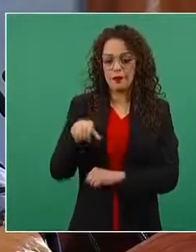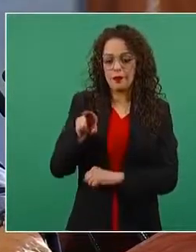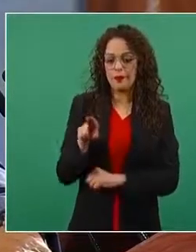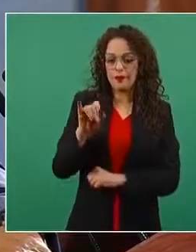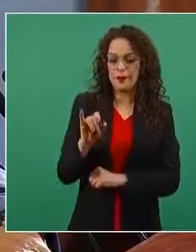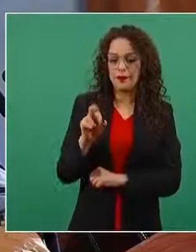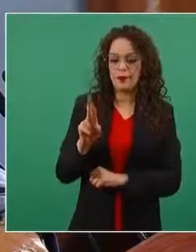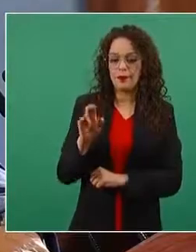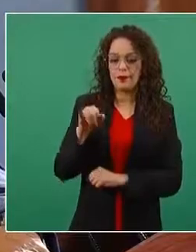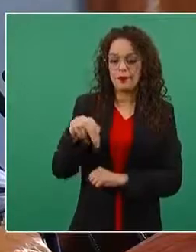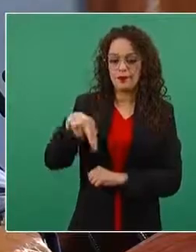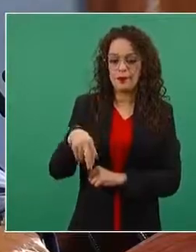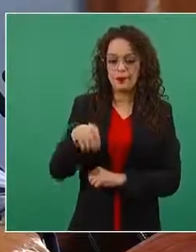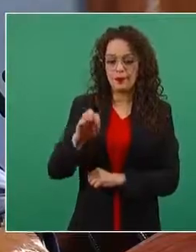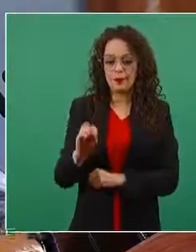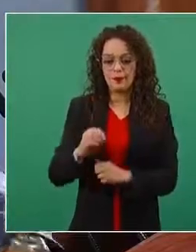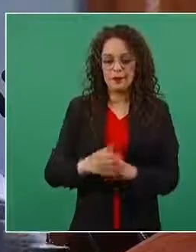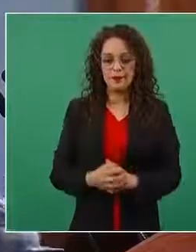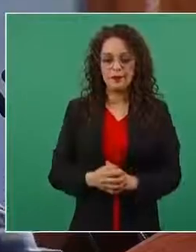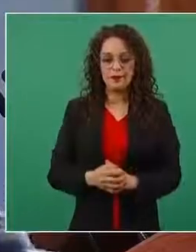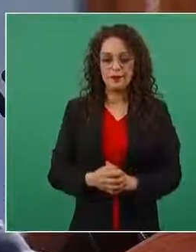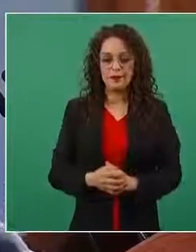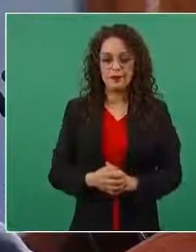que recuerdo